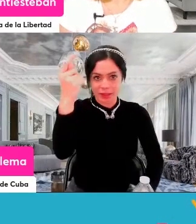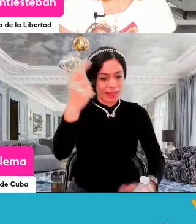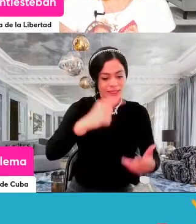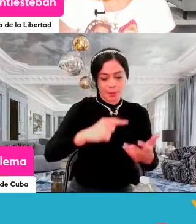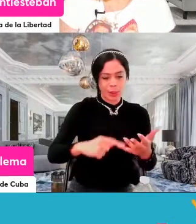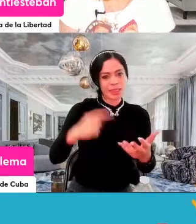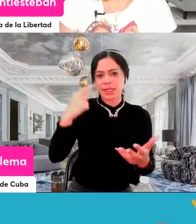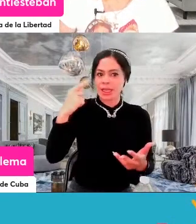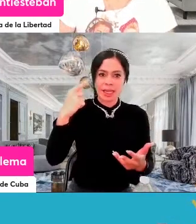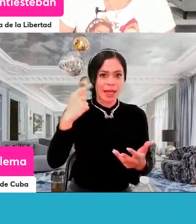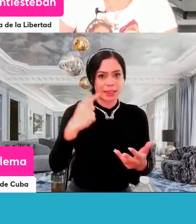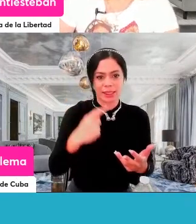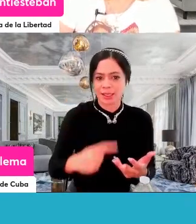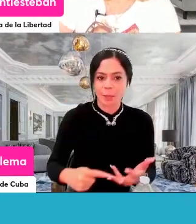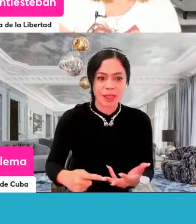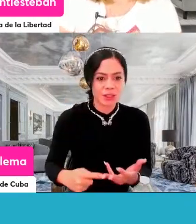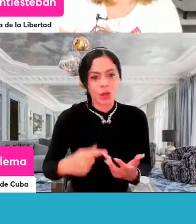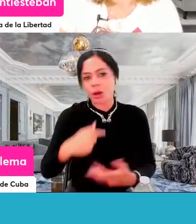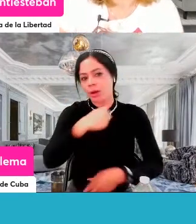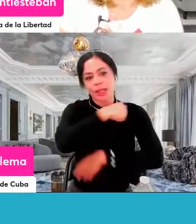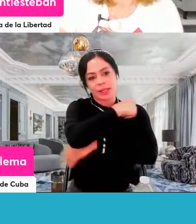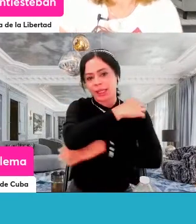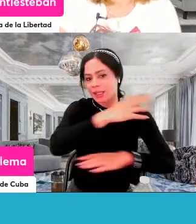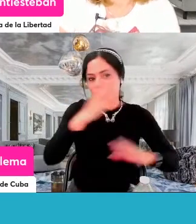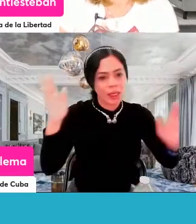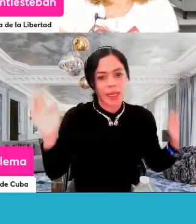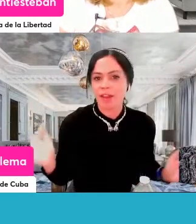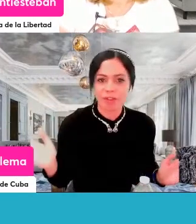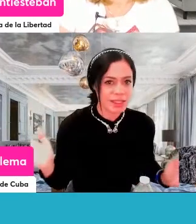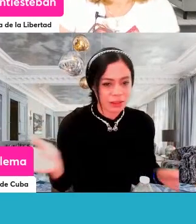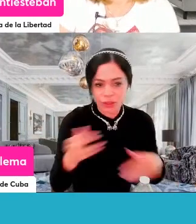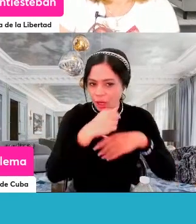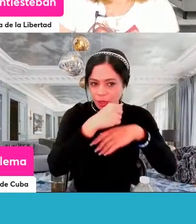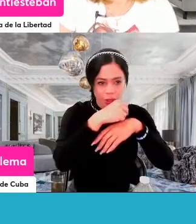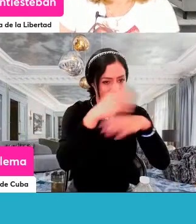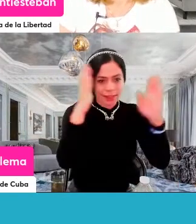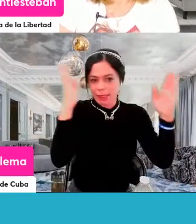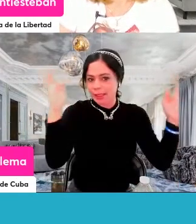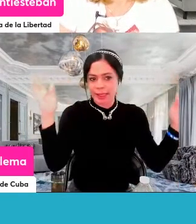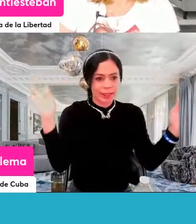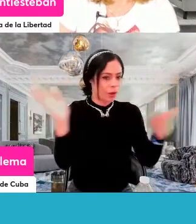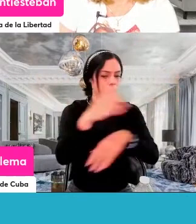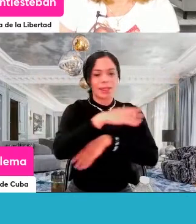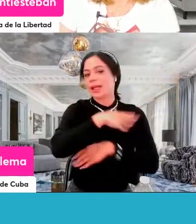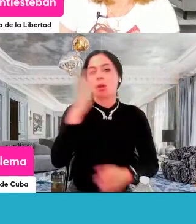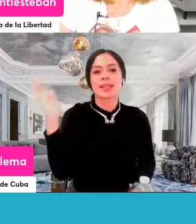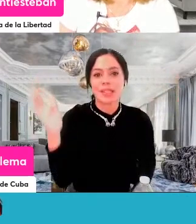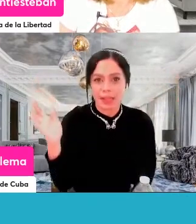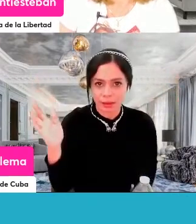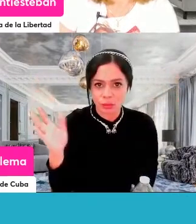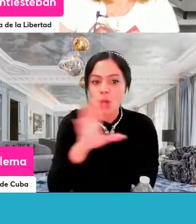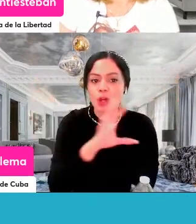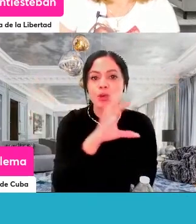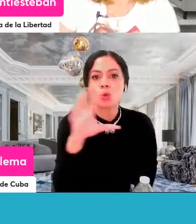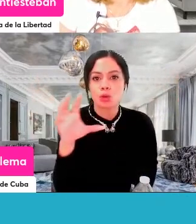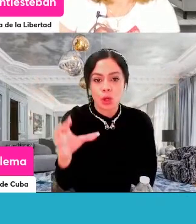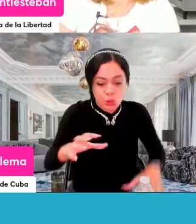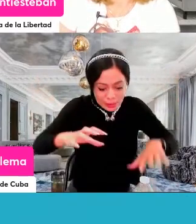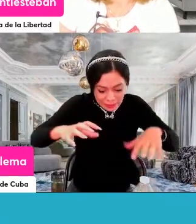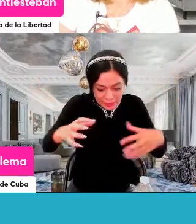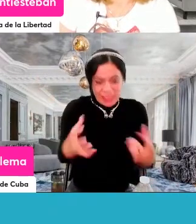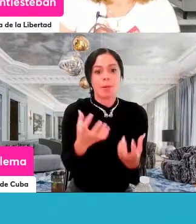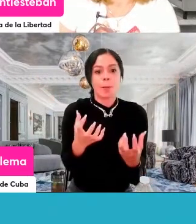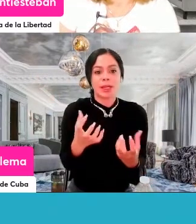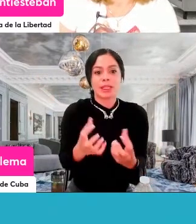represivo, entiéndase policía, entiéndase inspector, entiéndase el sector, el del comité, lo que sea.